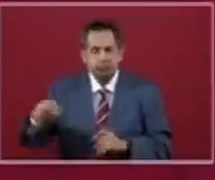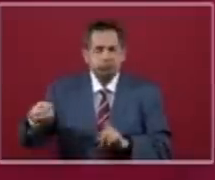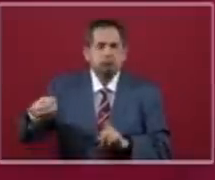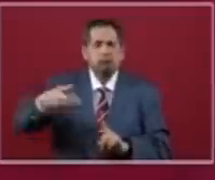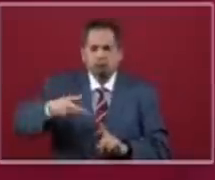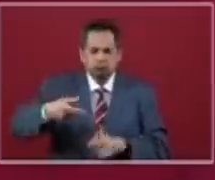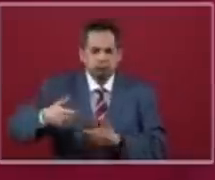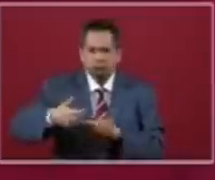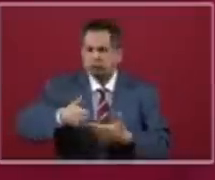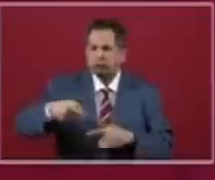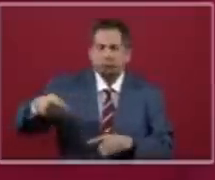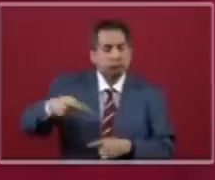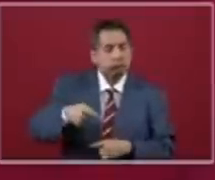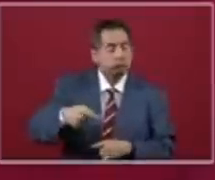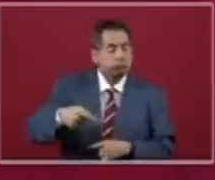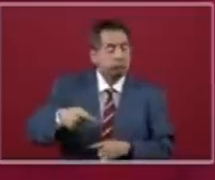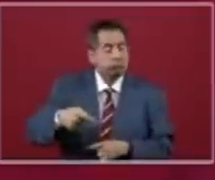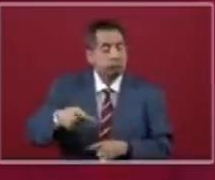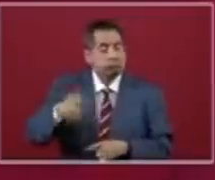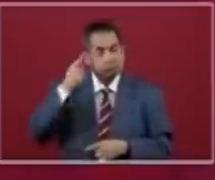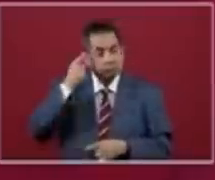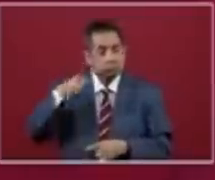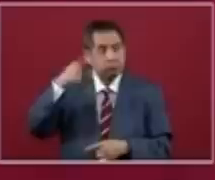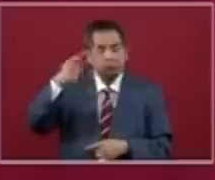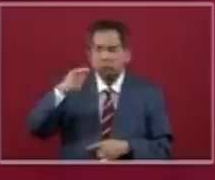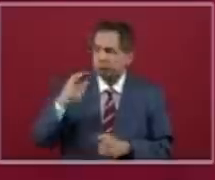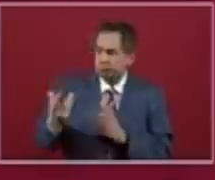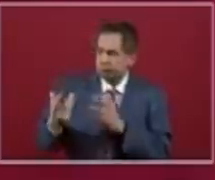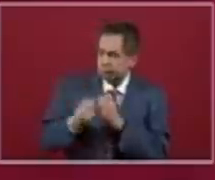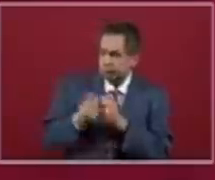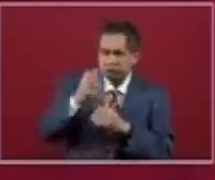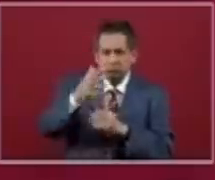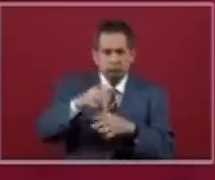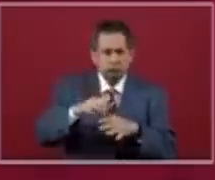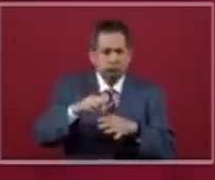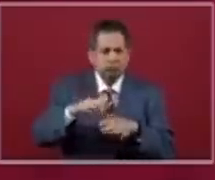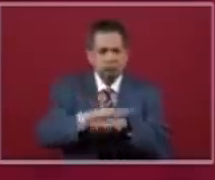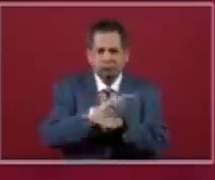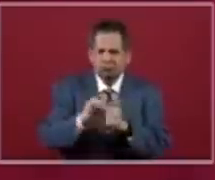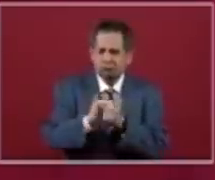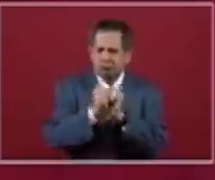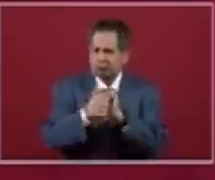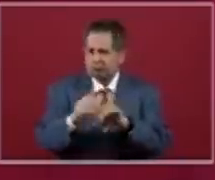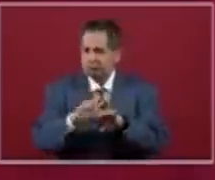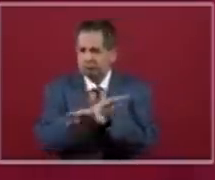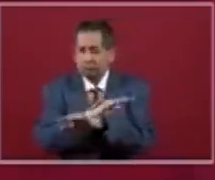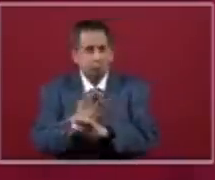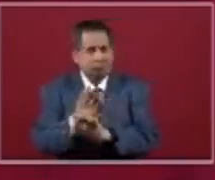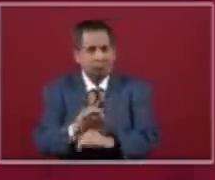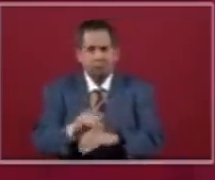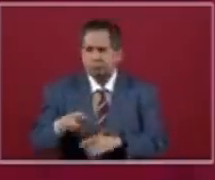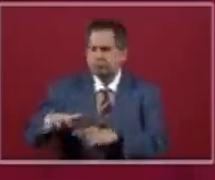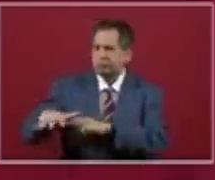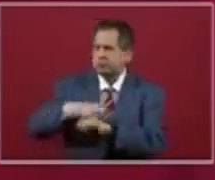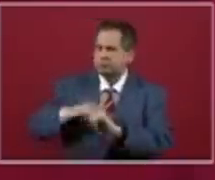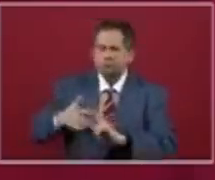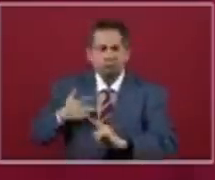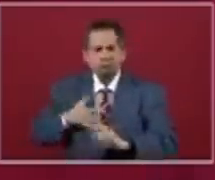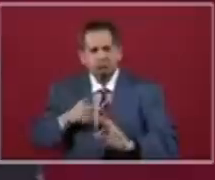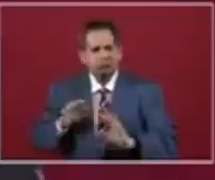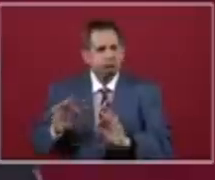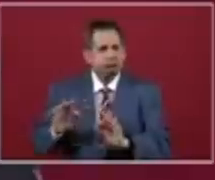contribuir para lograr juntos la transformación del país. Hay un ambiente